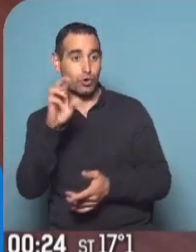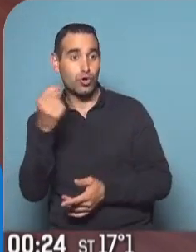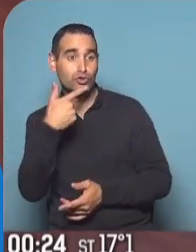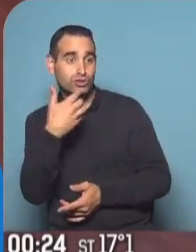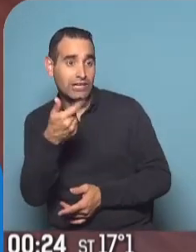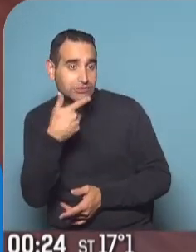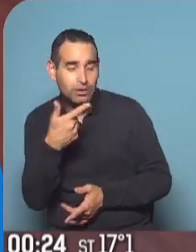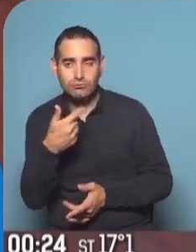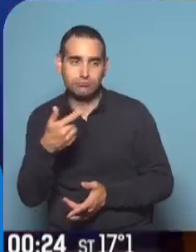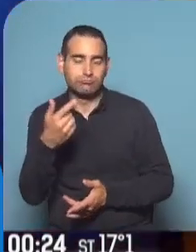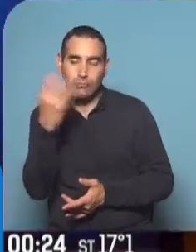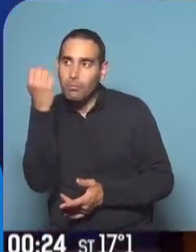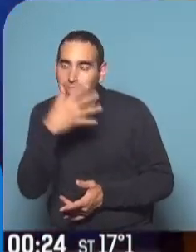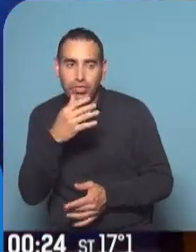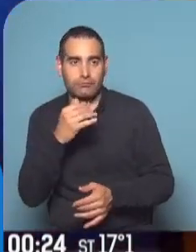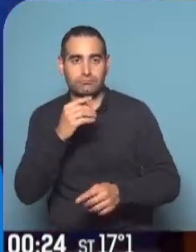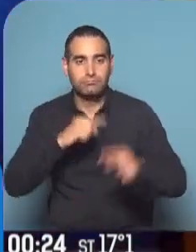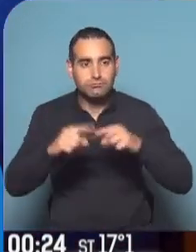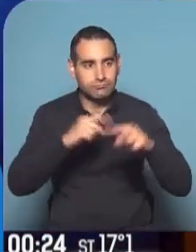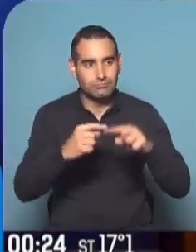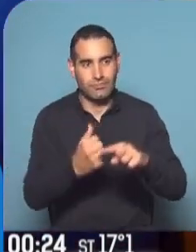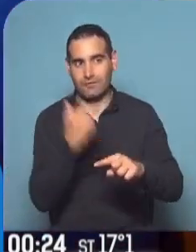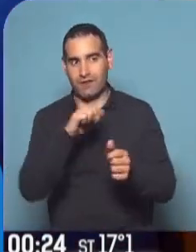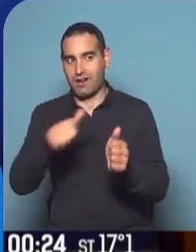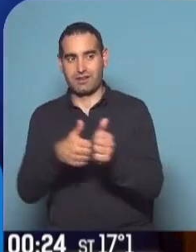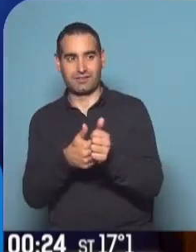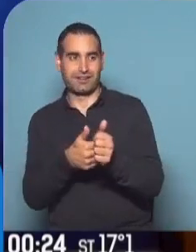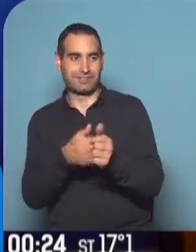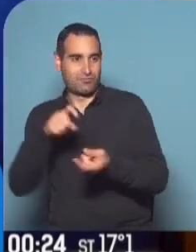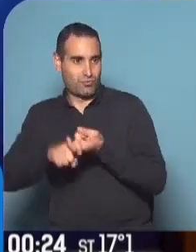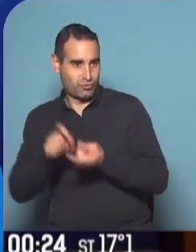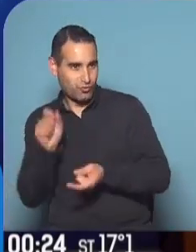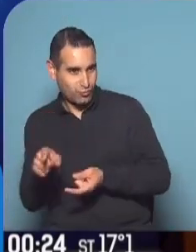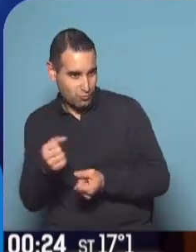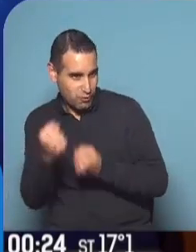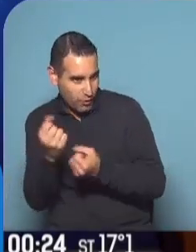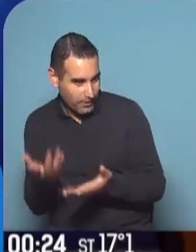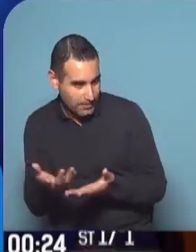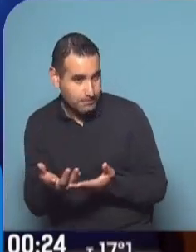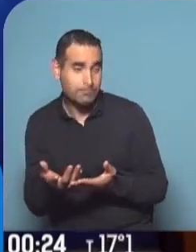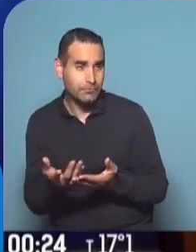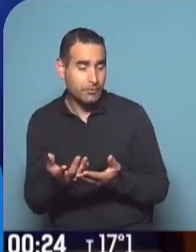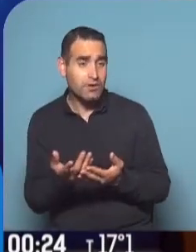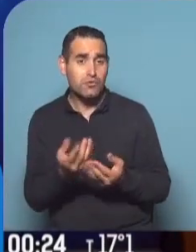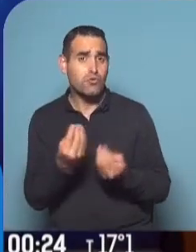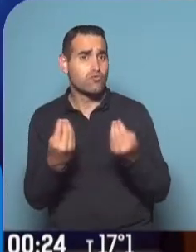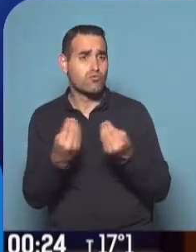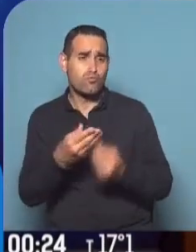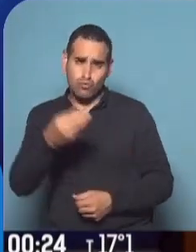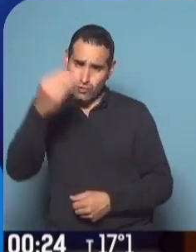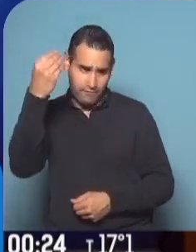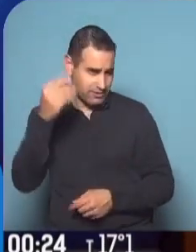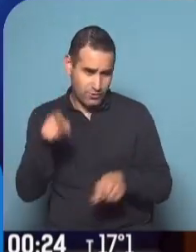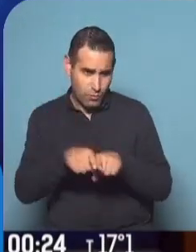reflejo de ese país y claro muchas veces sucede que este este arquetipo que vuelve a repetirse